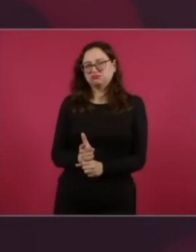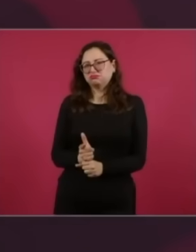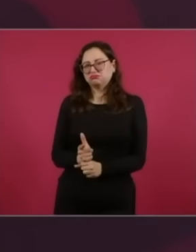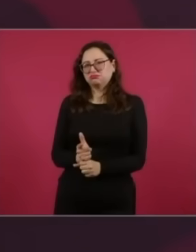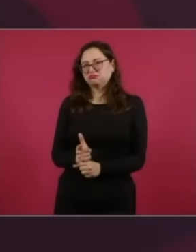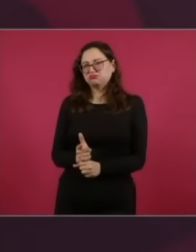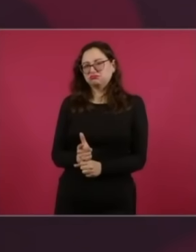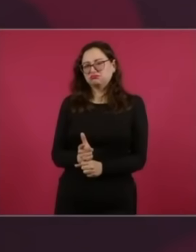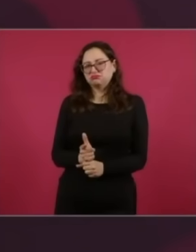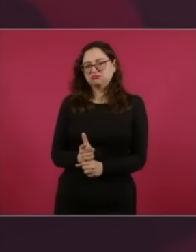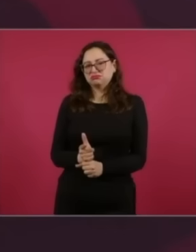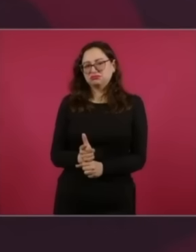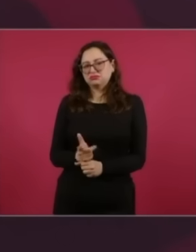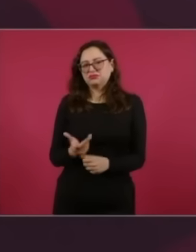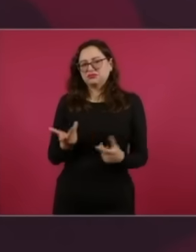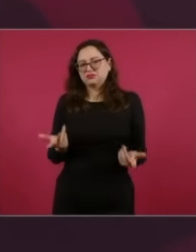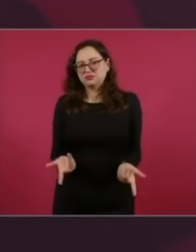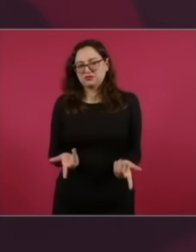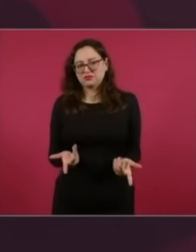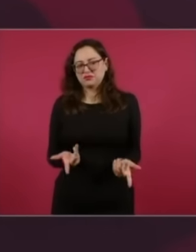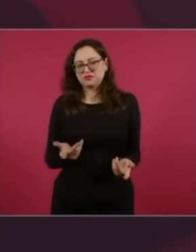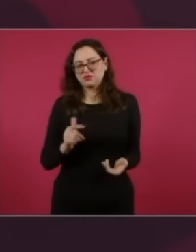eh gobiernos